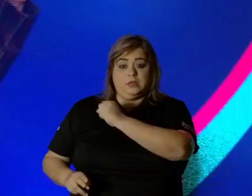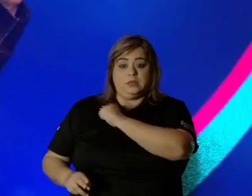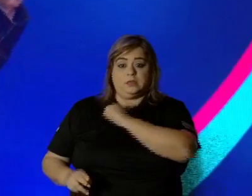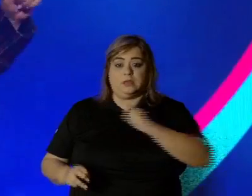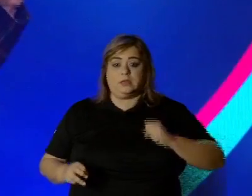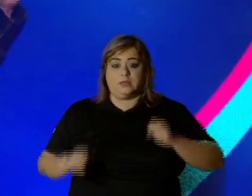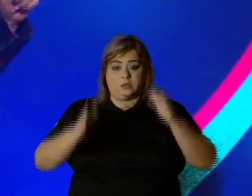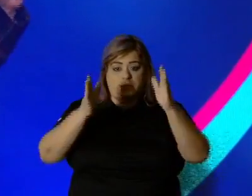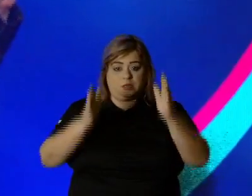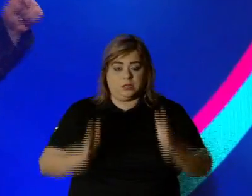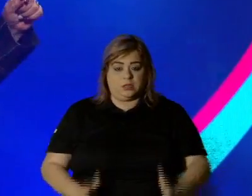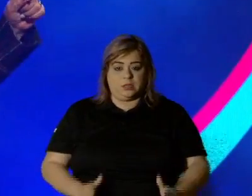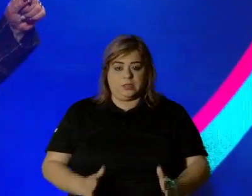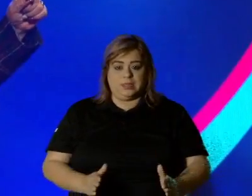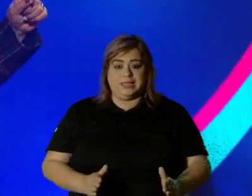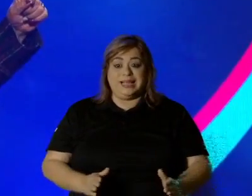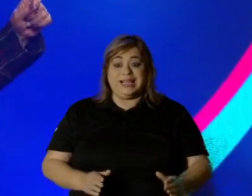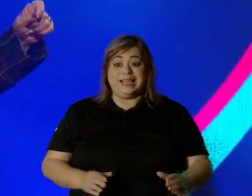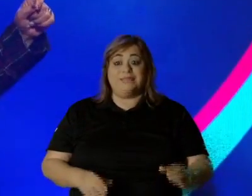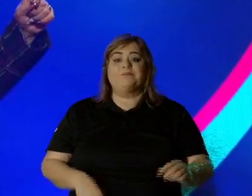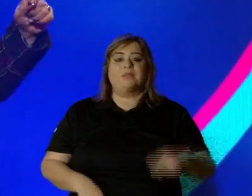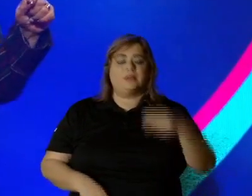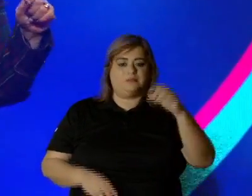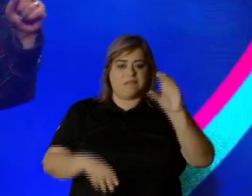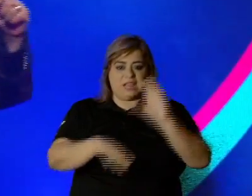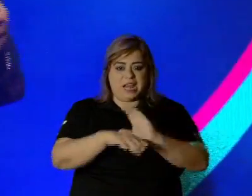iglesia del pastor Héctor y Wanda.